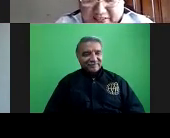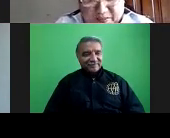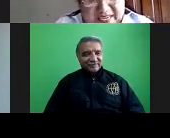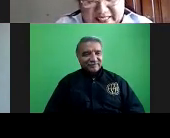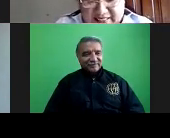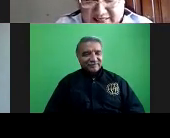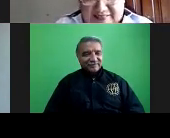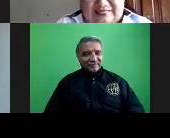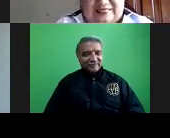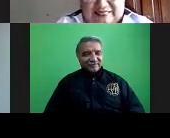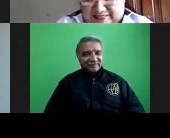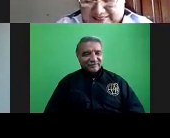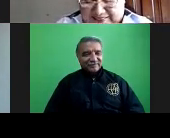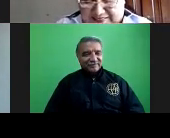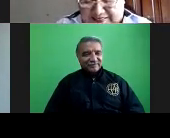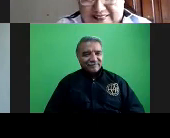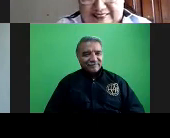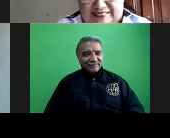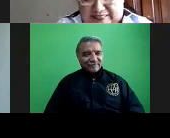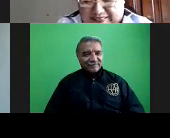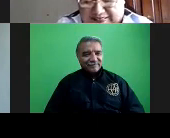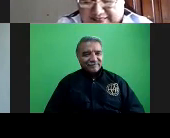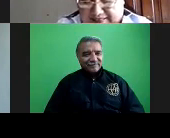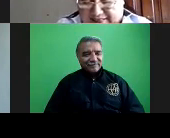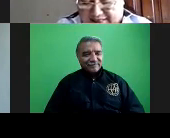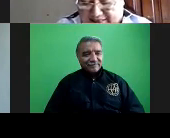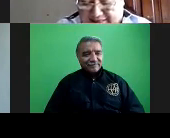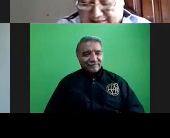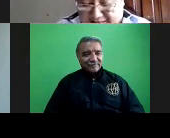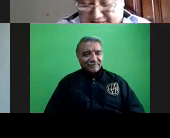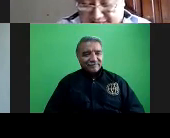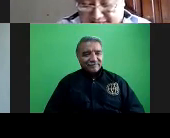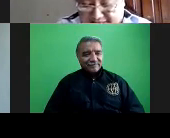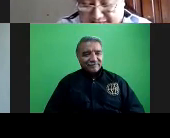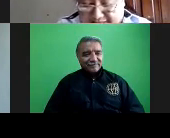En la siguiente tenemos al profesor Marco Antonio recibiendo su diploma.